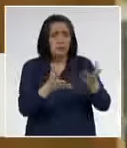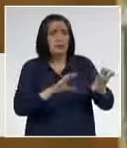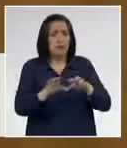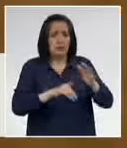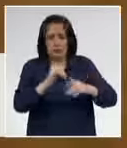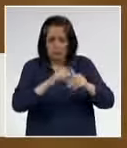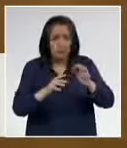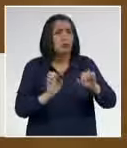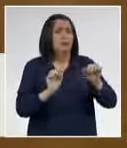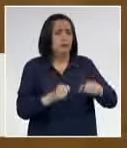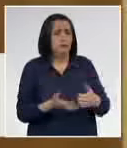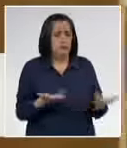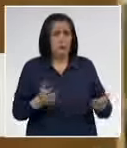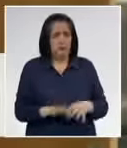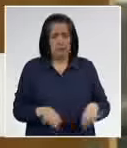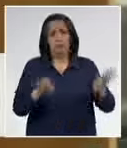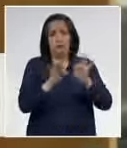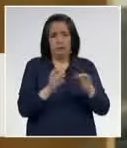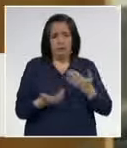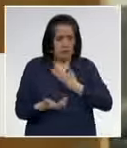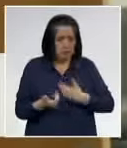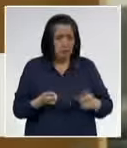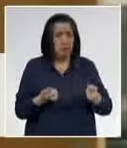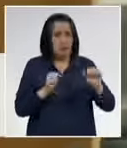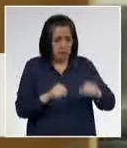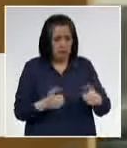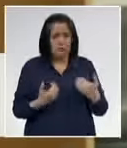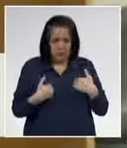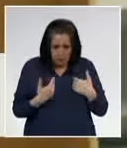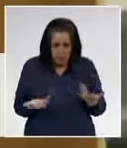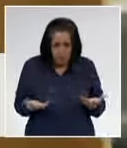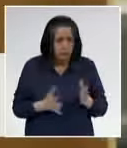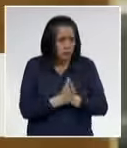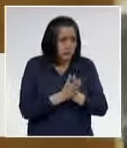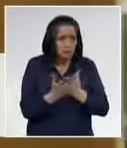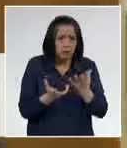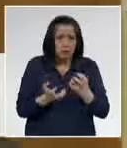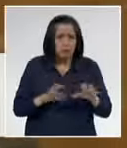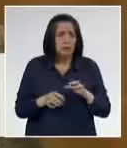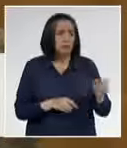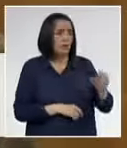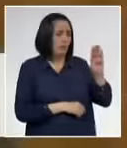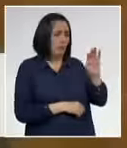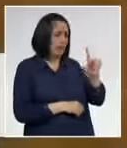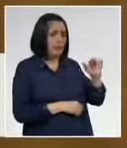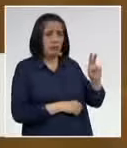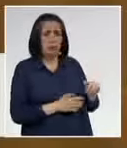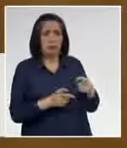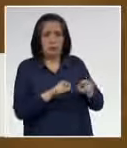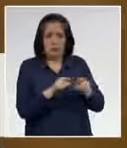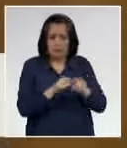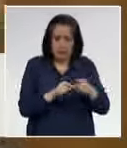obra que resultaba la más importante de mi gobierno. ¿Cómo no voy a tener interés? Como Fernando Belaúnde tenía interés en la